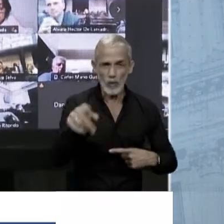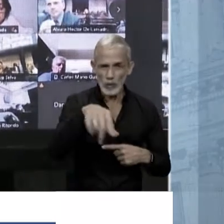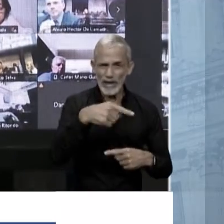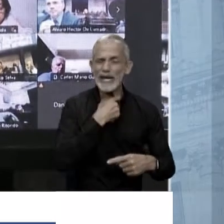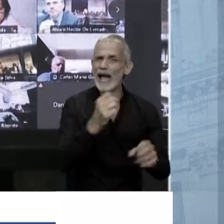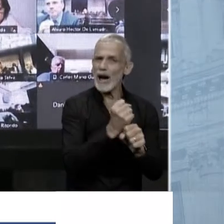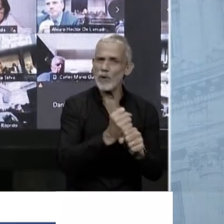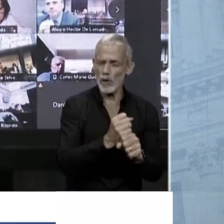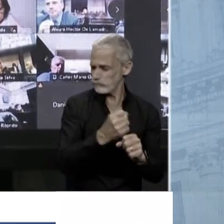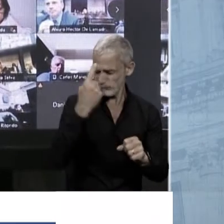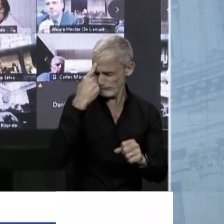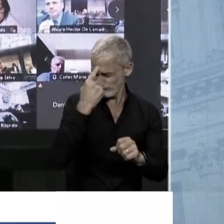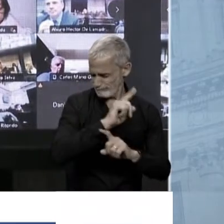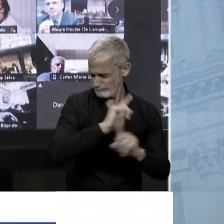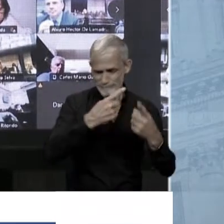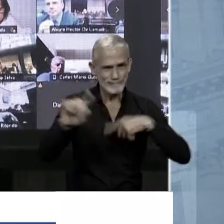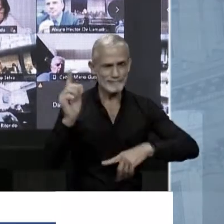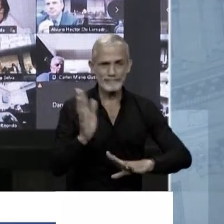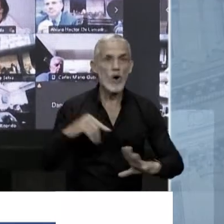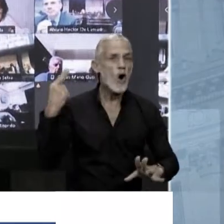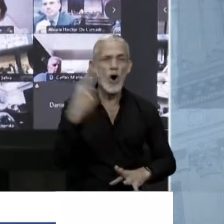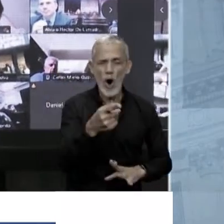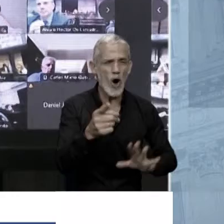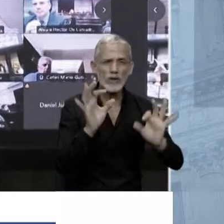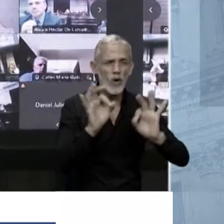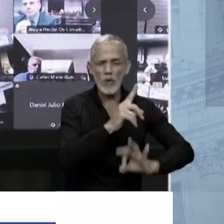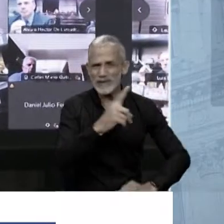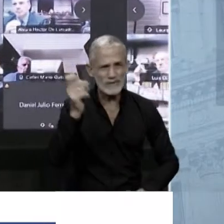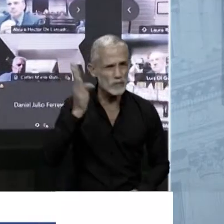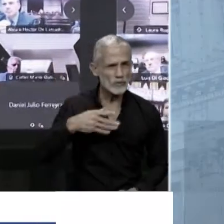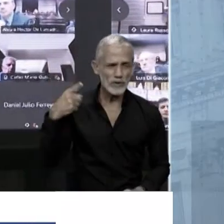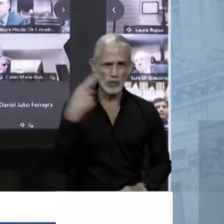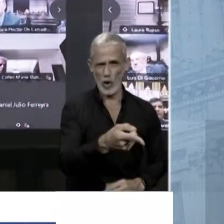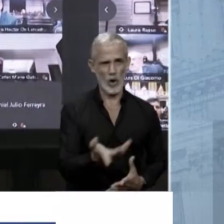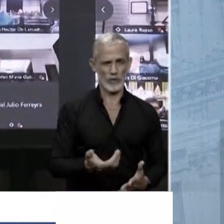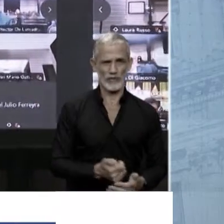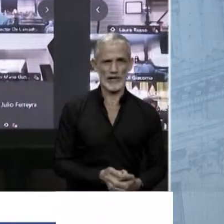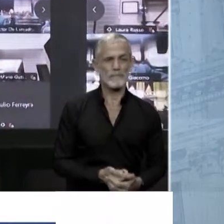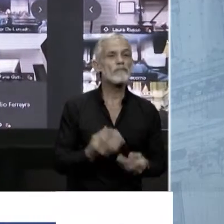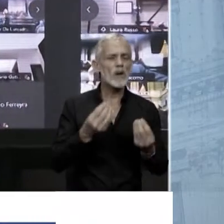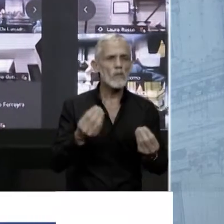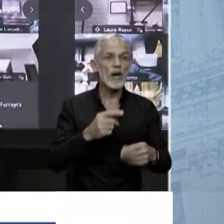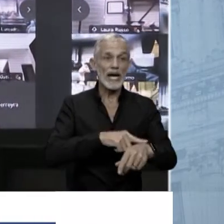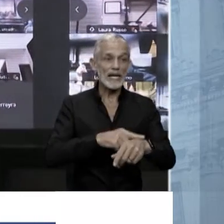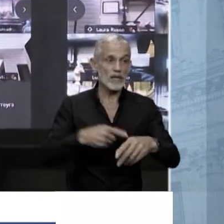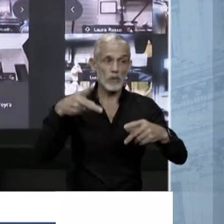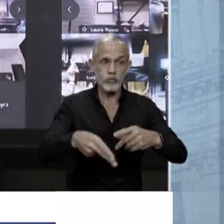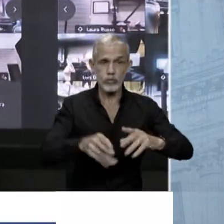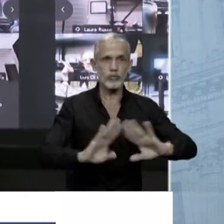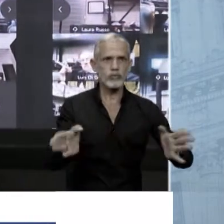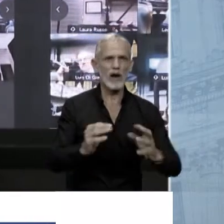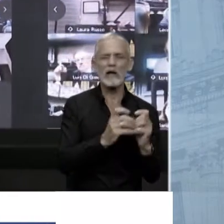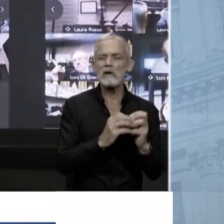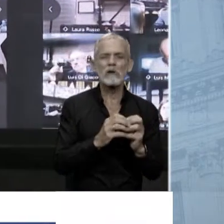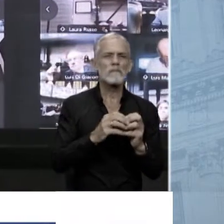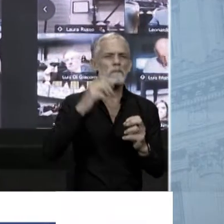aprobar. Y obviamente que estamos absolutamente en contra. Y además de eso, presidente, porque los plazos son fatales, vamos a discutir